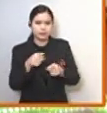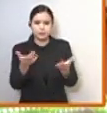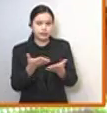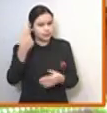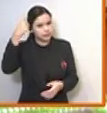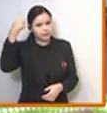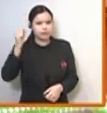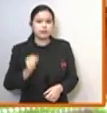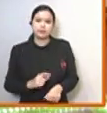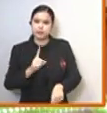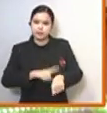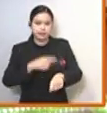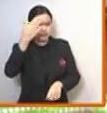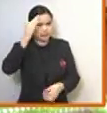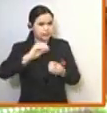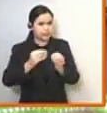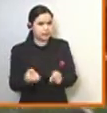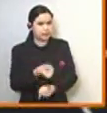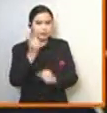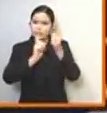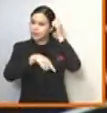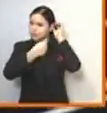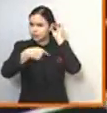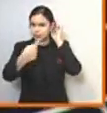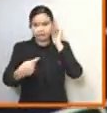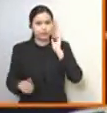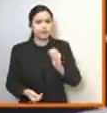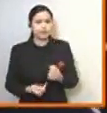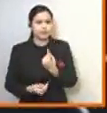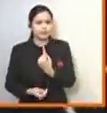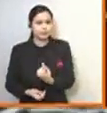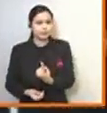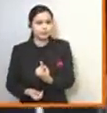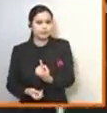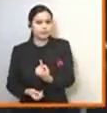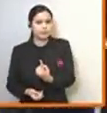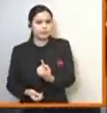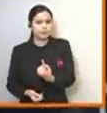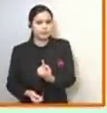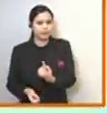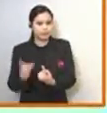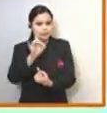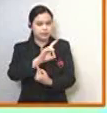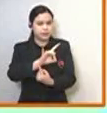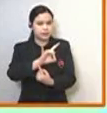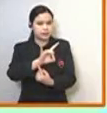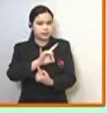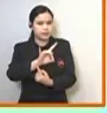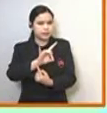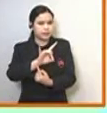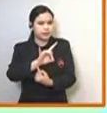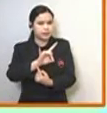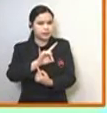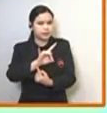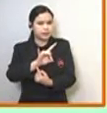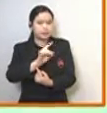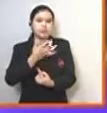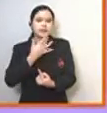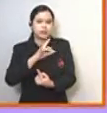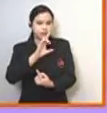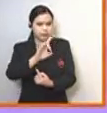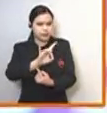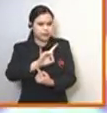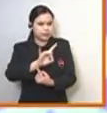soñaste, conoceremos el número afortunado para la diaria. Con su primer dígito, este es el 8. Segundo dígito, mucha